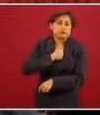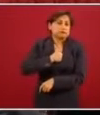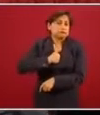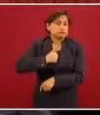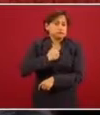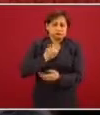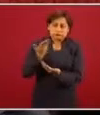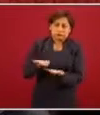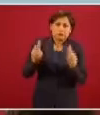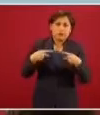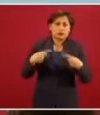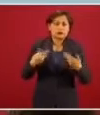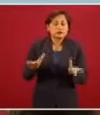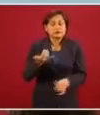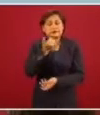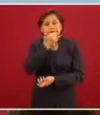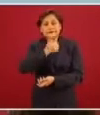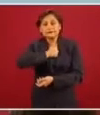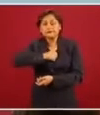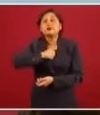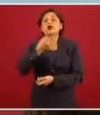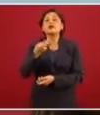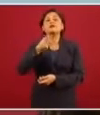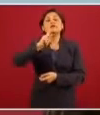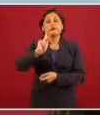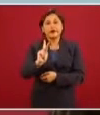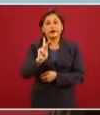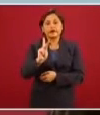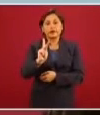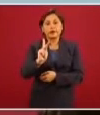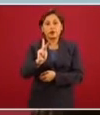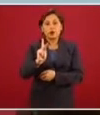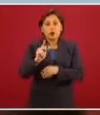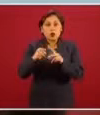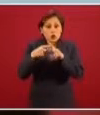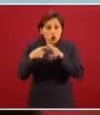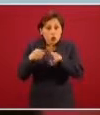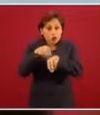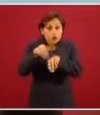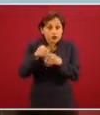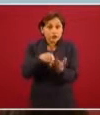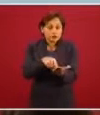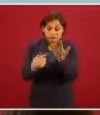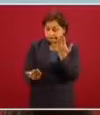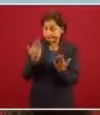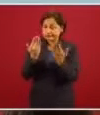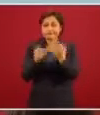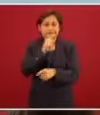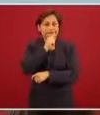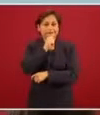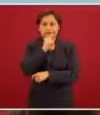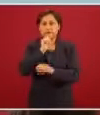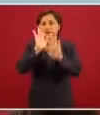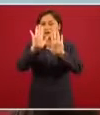la vida. Entonces todavía no es interpretable qué va a ocurrir conforme pudiera ocurrir más casos